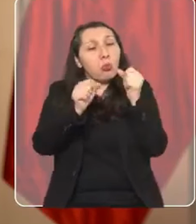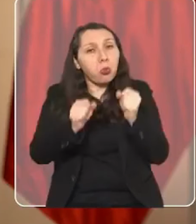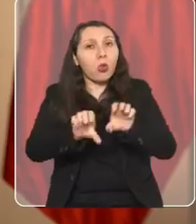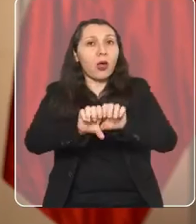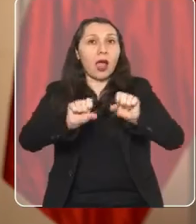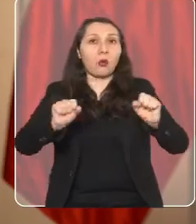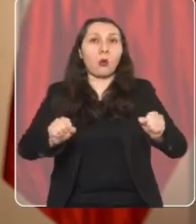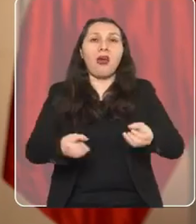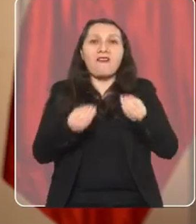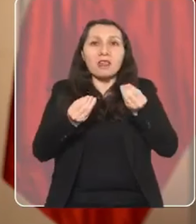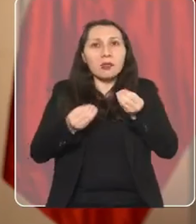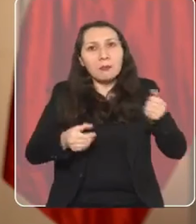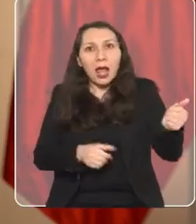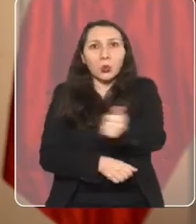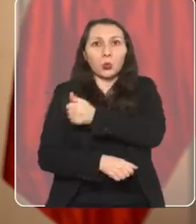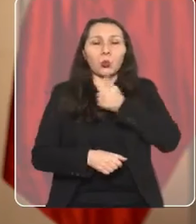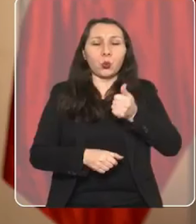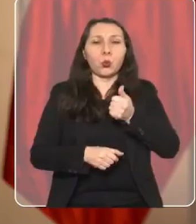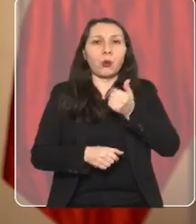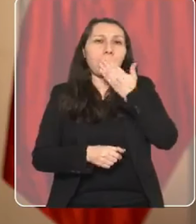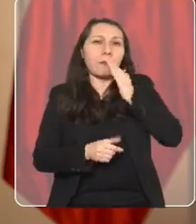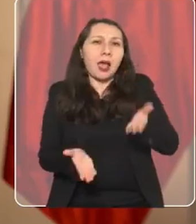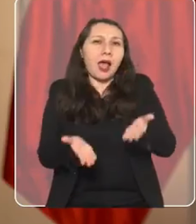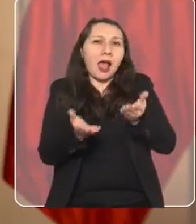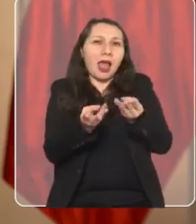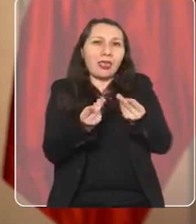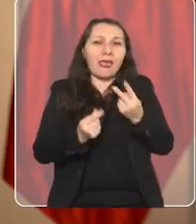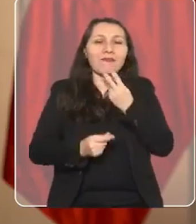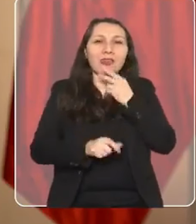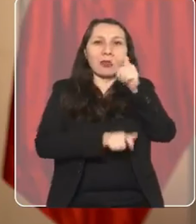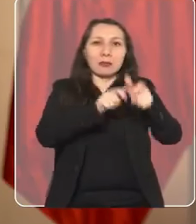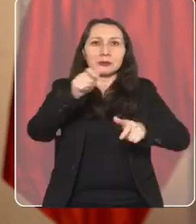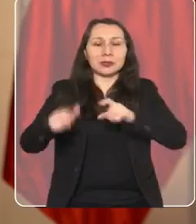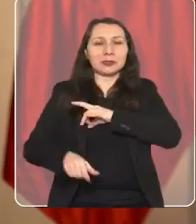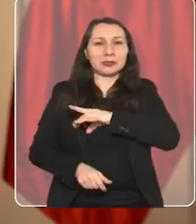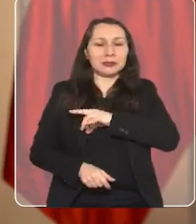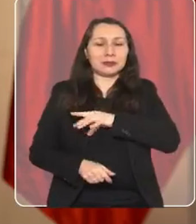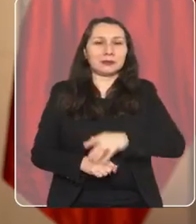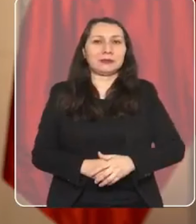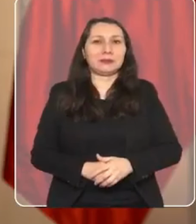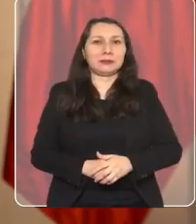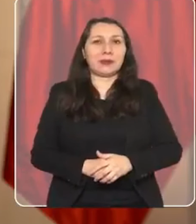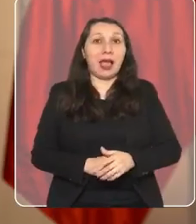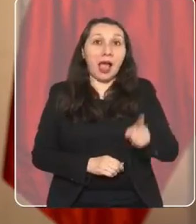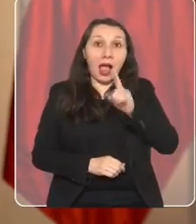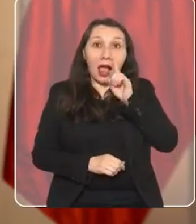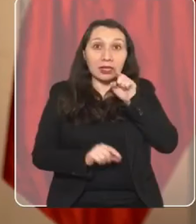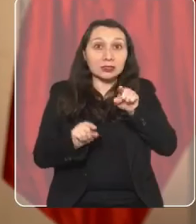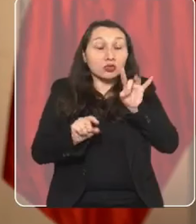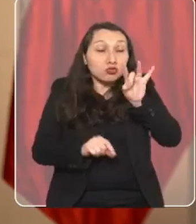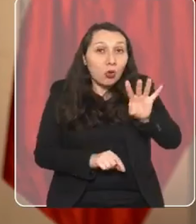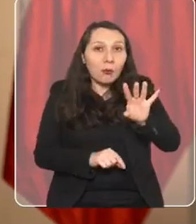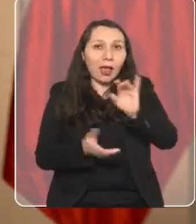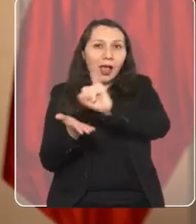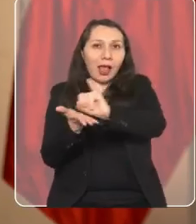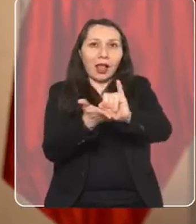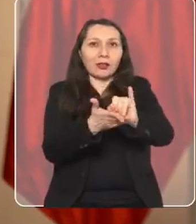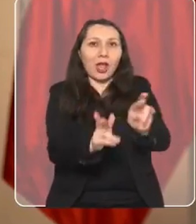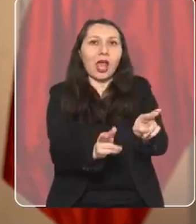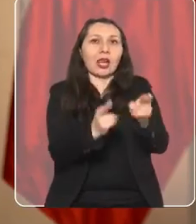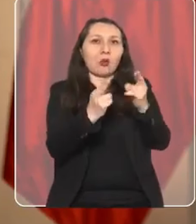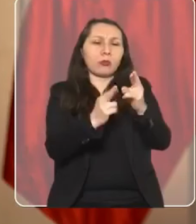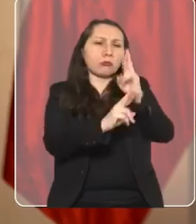acuerdo en función de un bien común mejorando la calidad de vida de nuestros compatriotas solo así nuestras instituciones